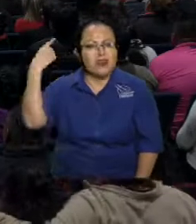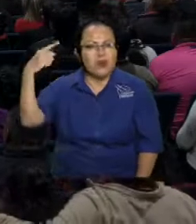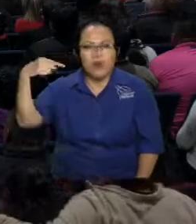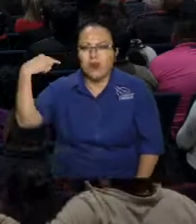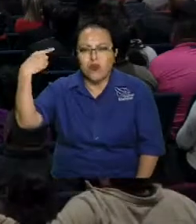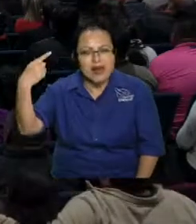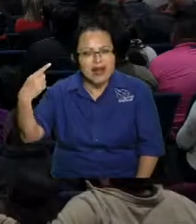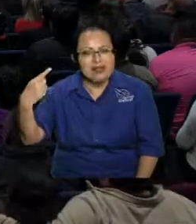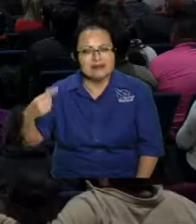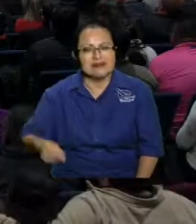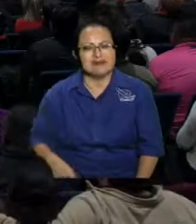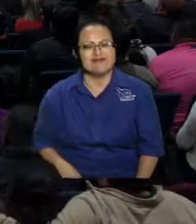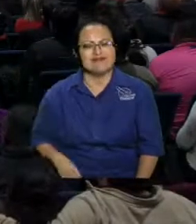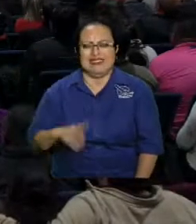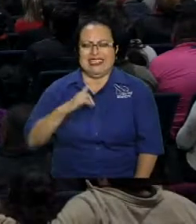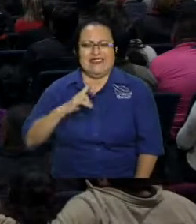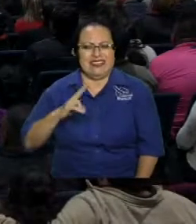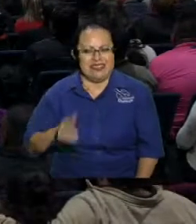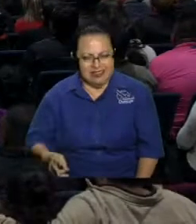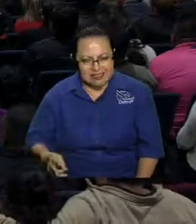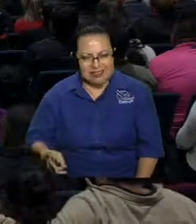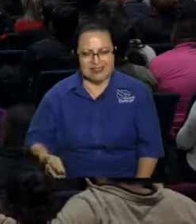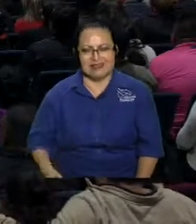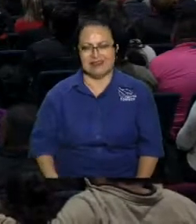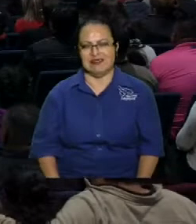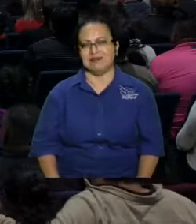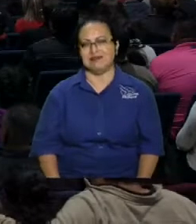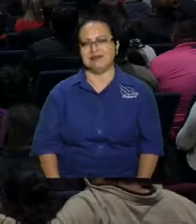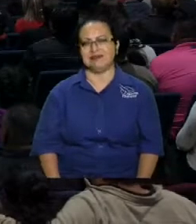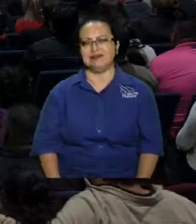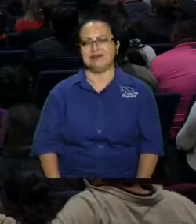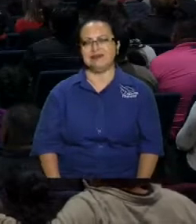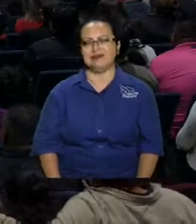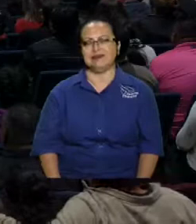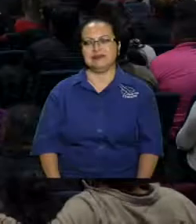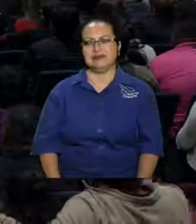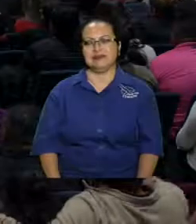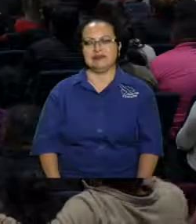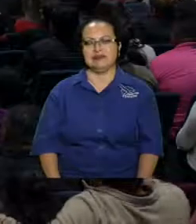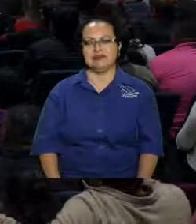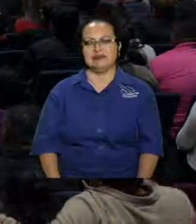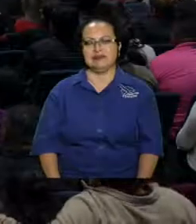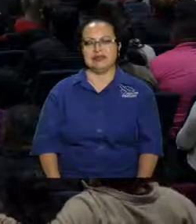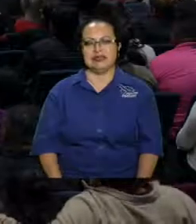Es una locura. Sinceramente, es una locura.